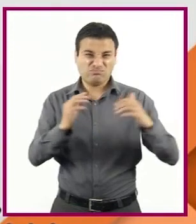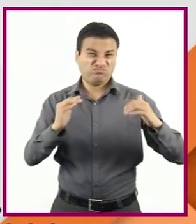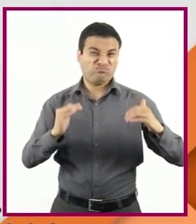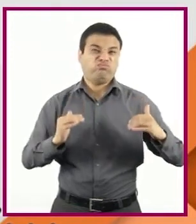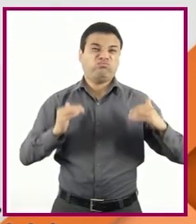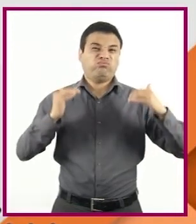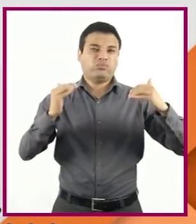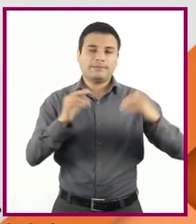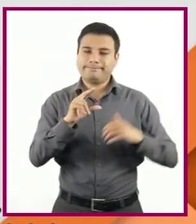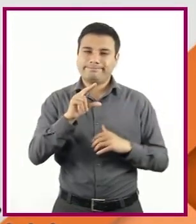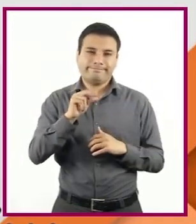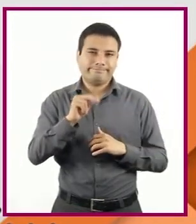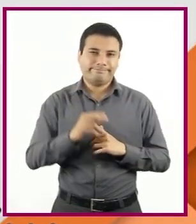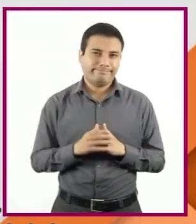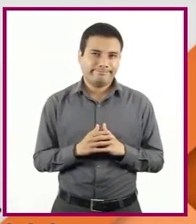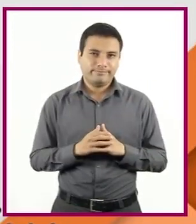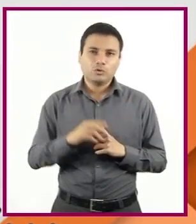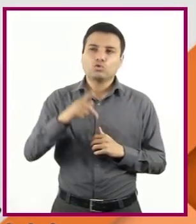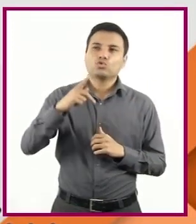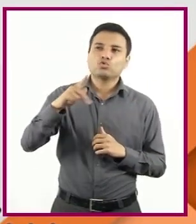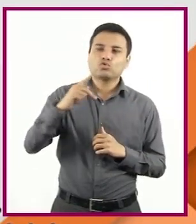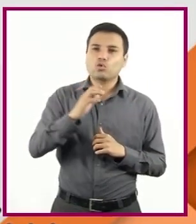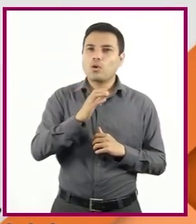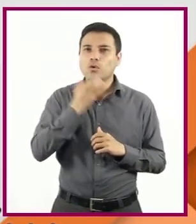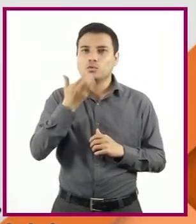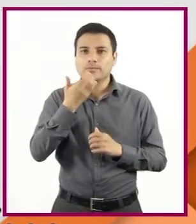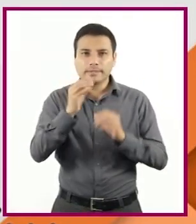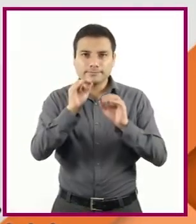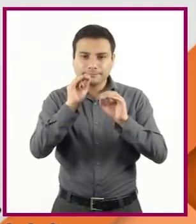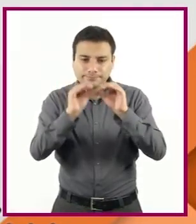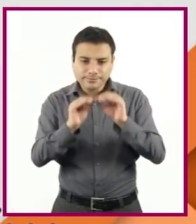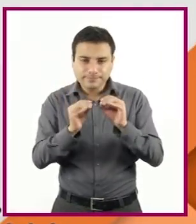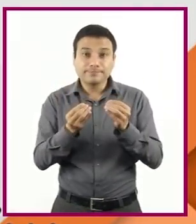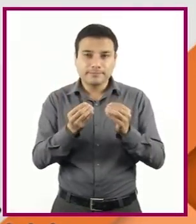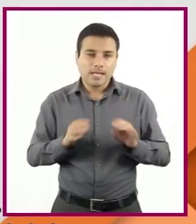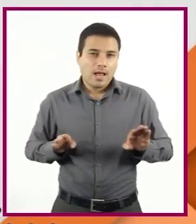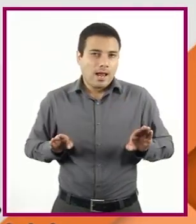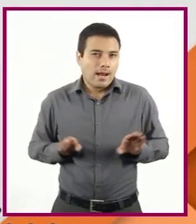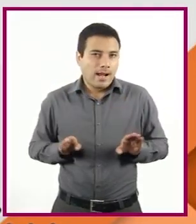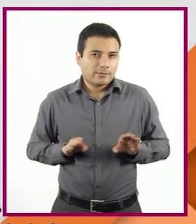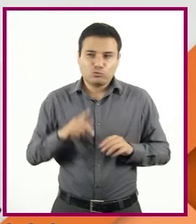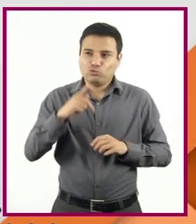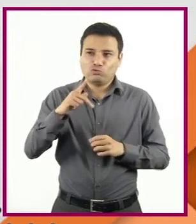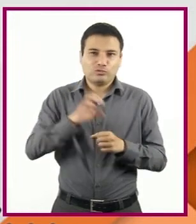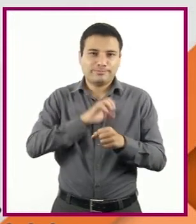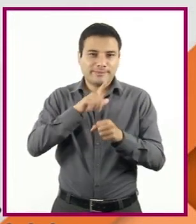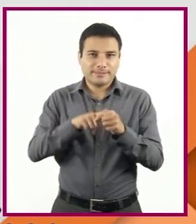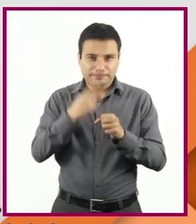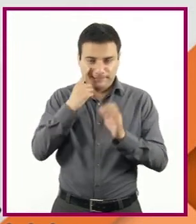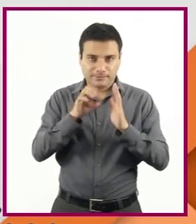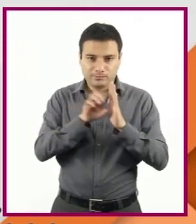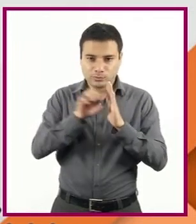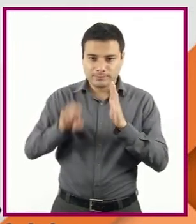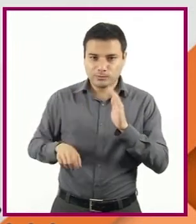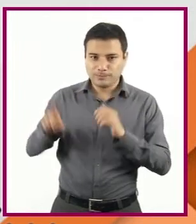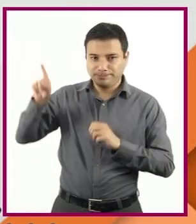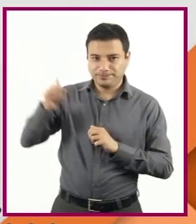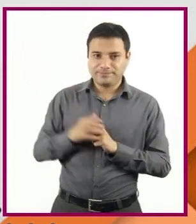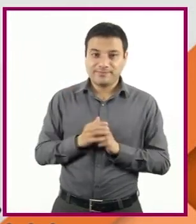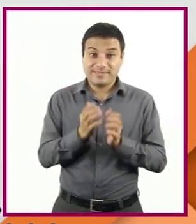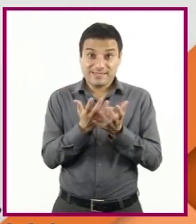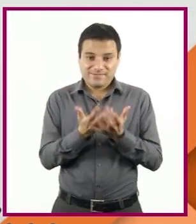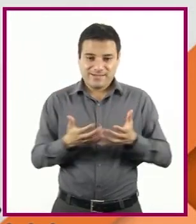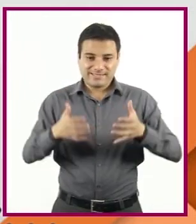La cerámica huasteca se caracteriza por su estilo peculiar. vasijas con forma de tetera,